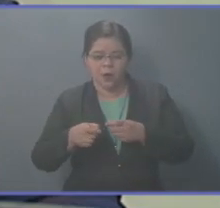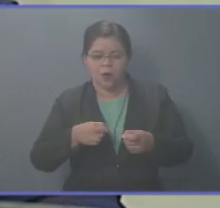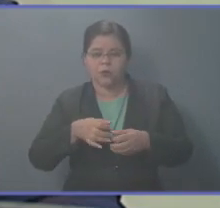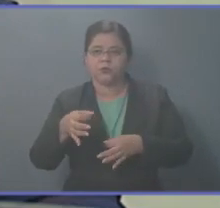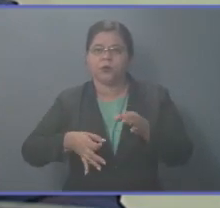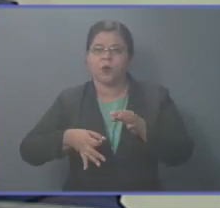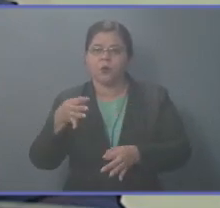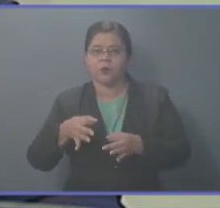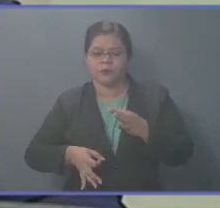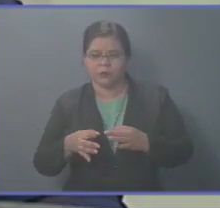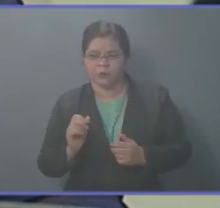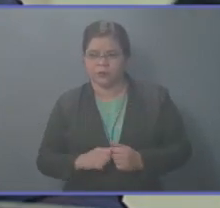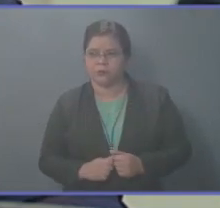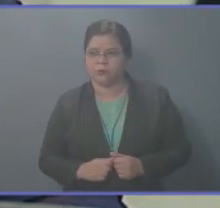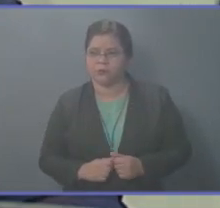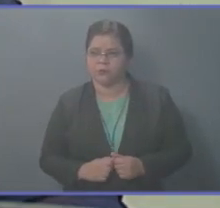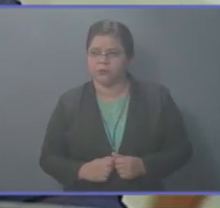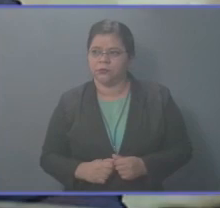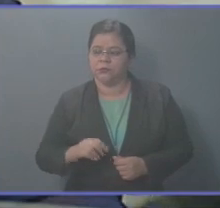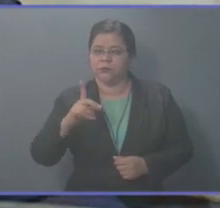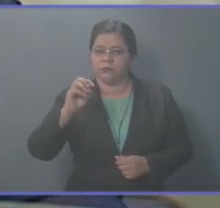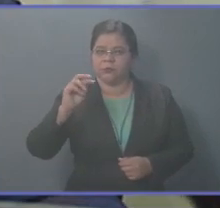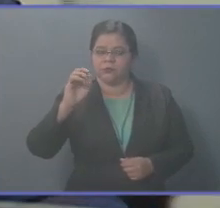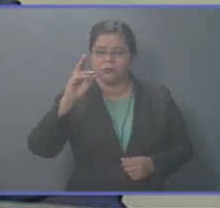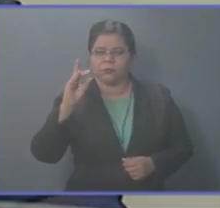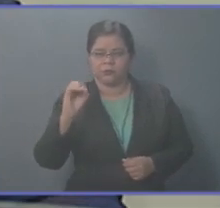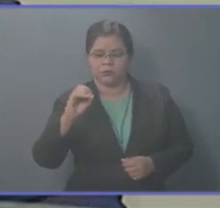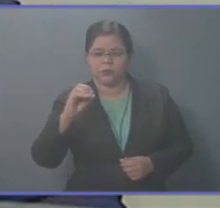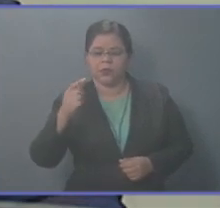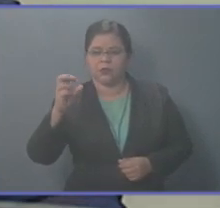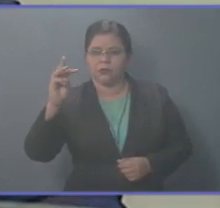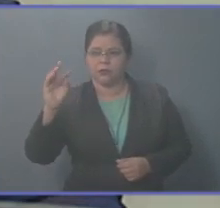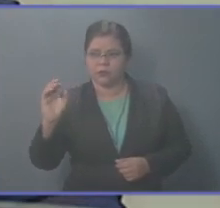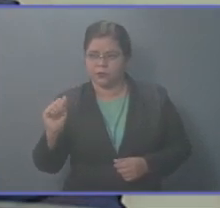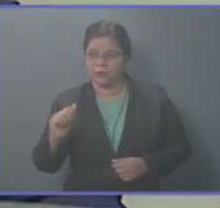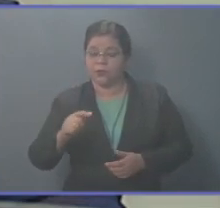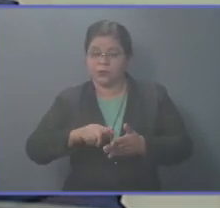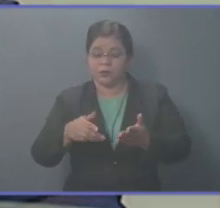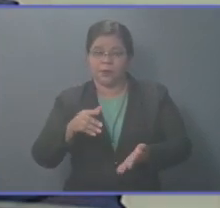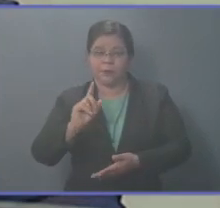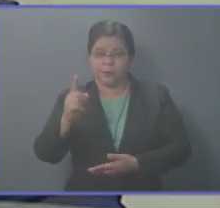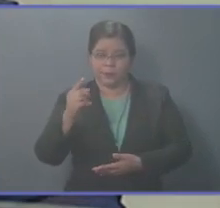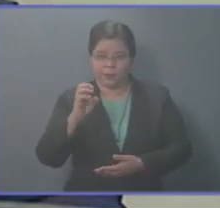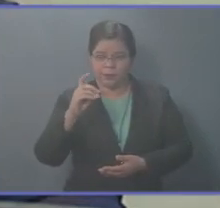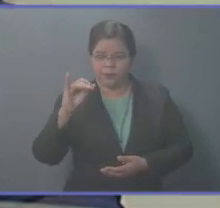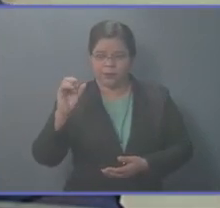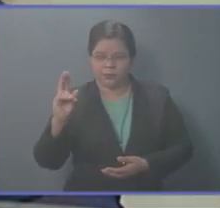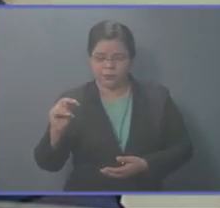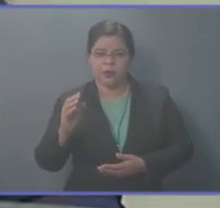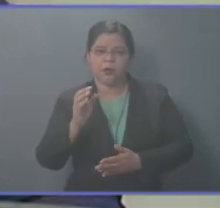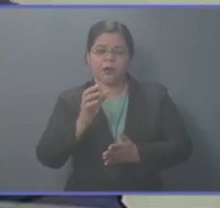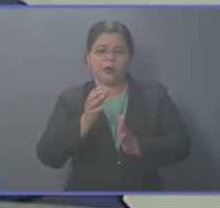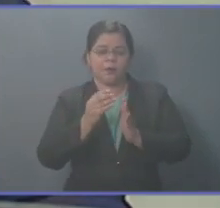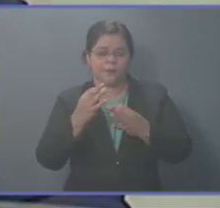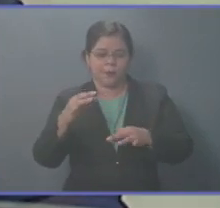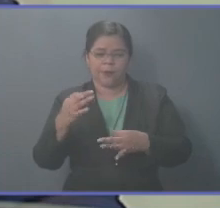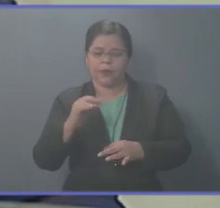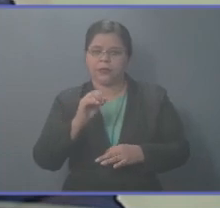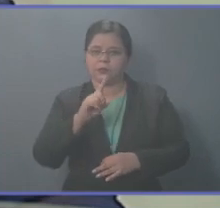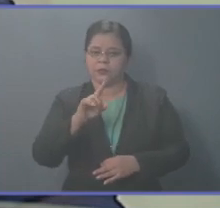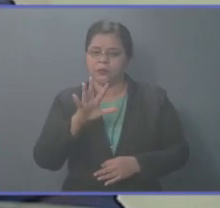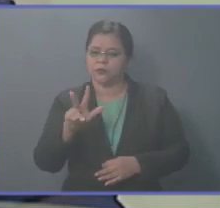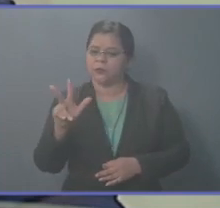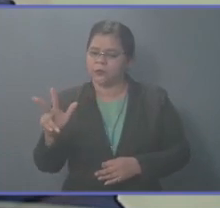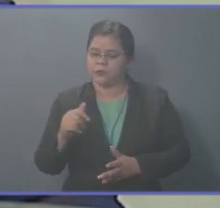de constitucionalidad. Leonardo Gama, Derechos, Democracias y Jueces, primera edición, página 163. Y es que